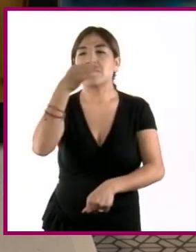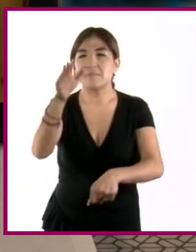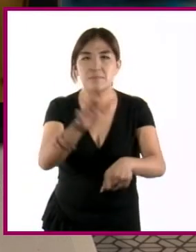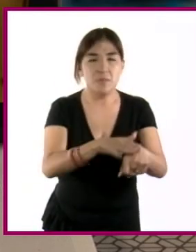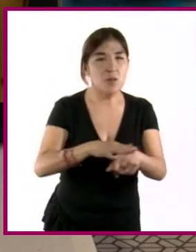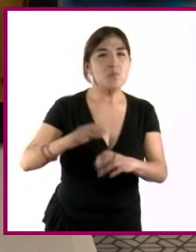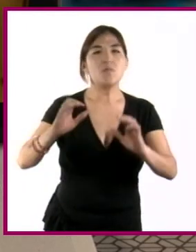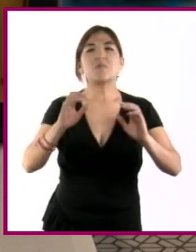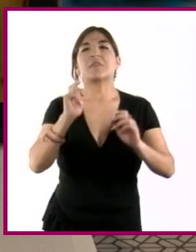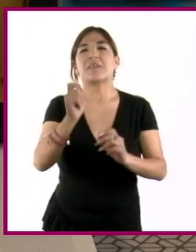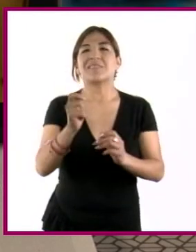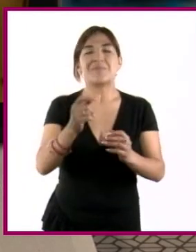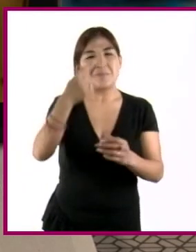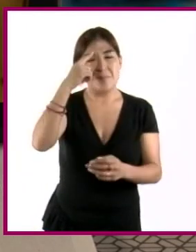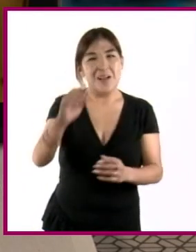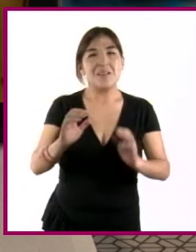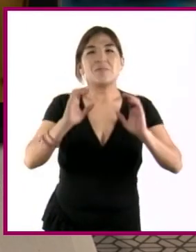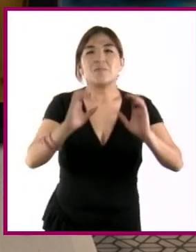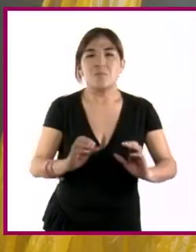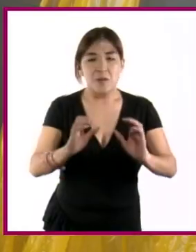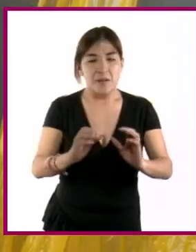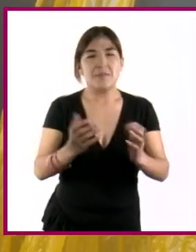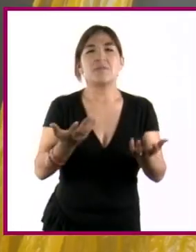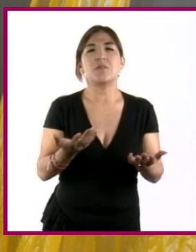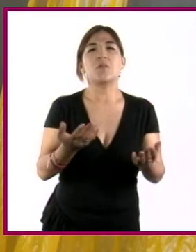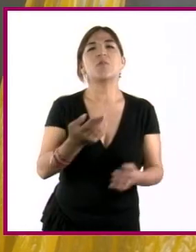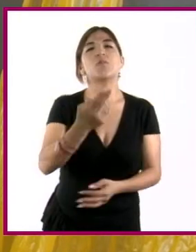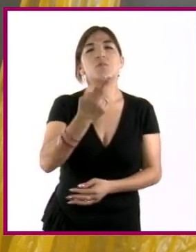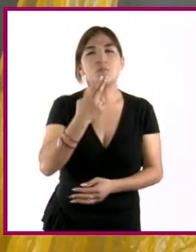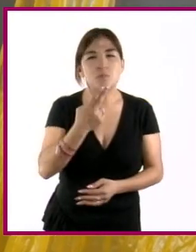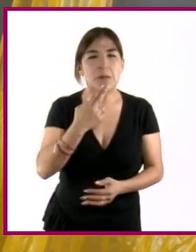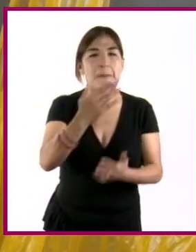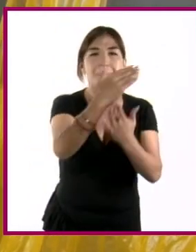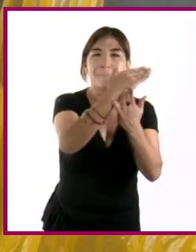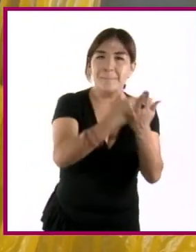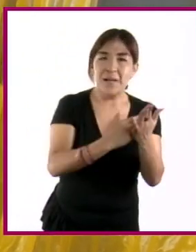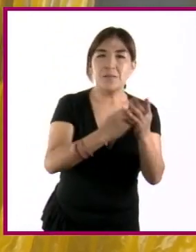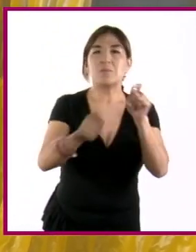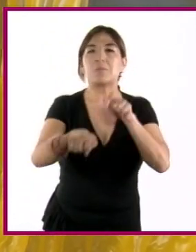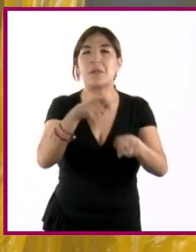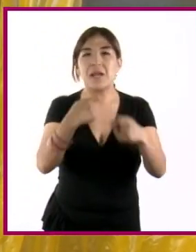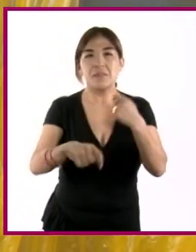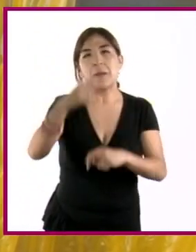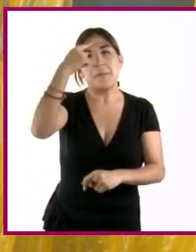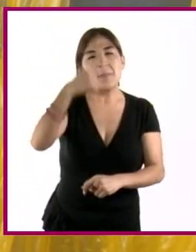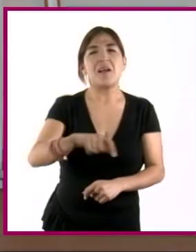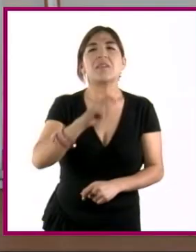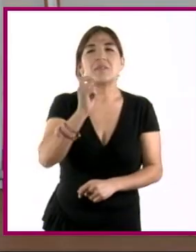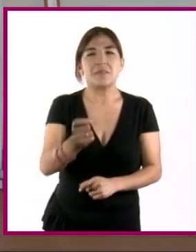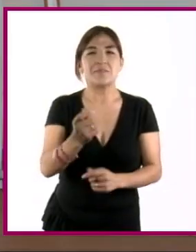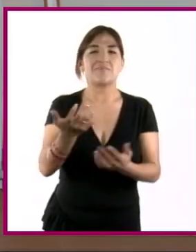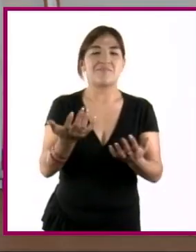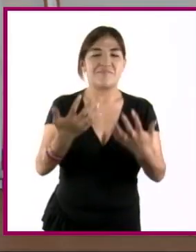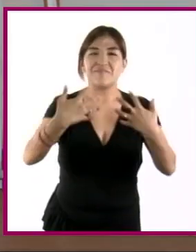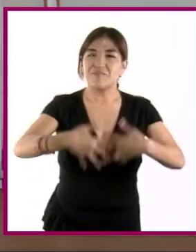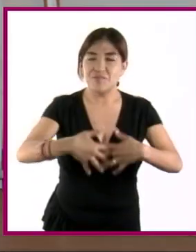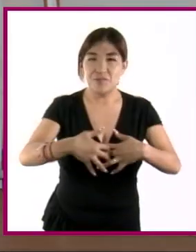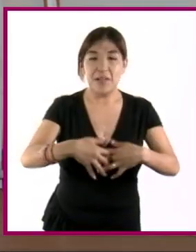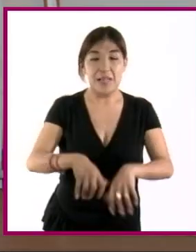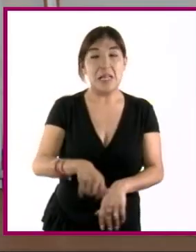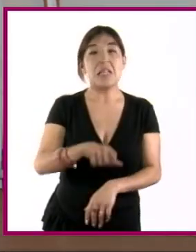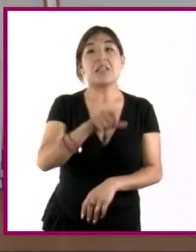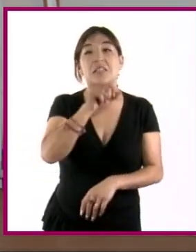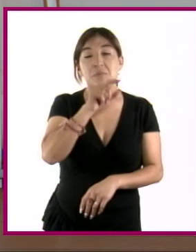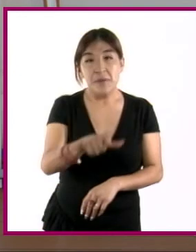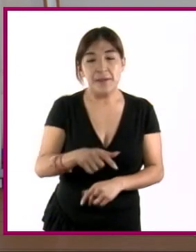podemos prevenir de distintas formas, consumiendo menos para que se generen menos residuos plásticos y